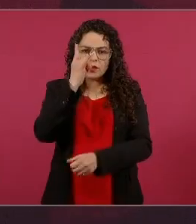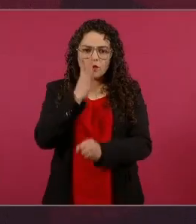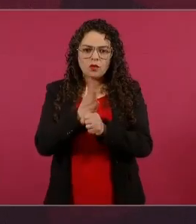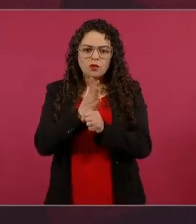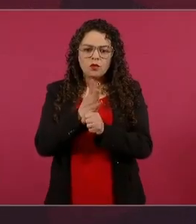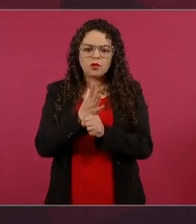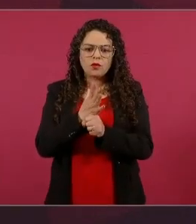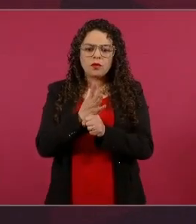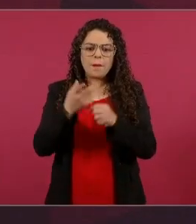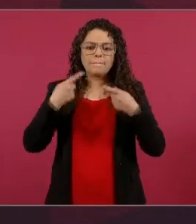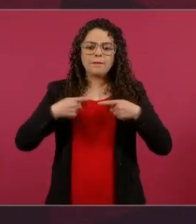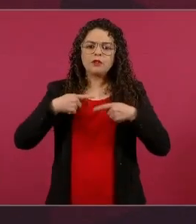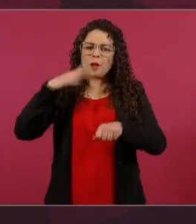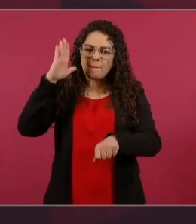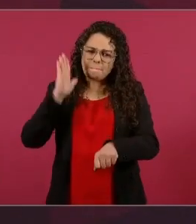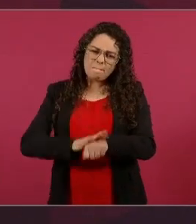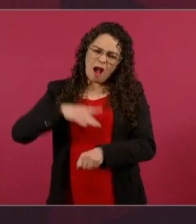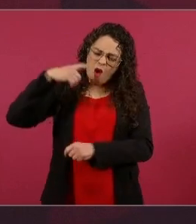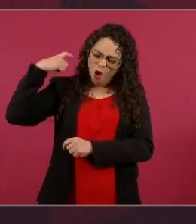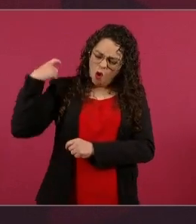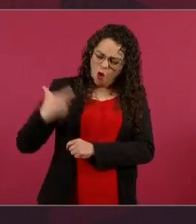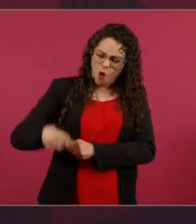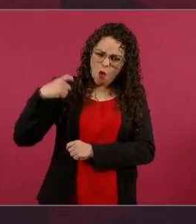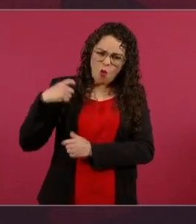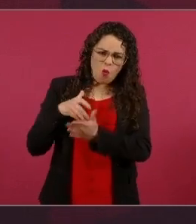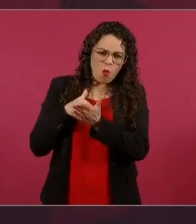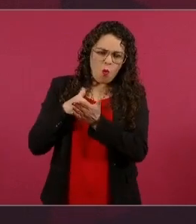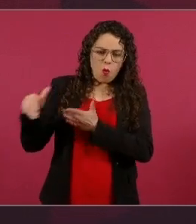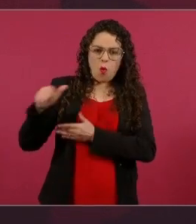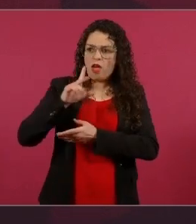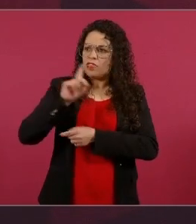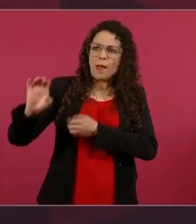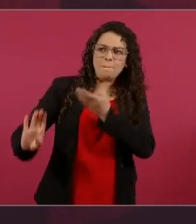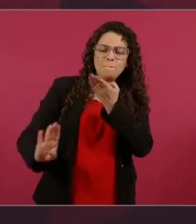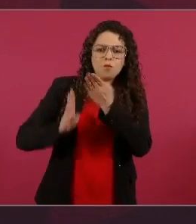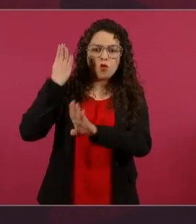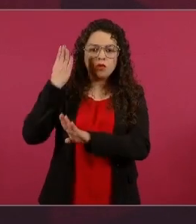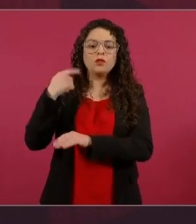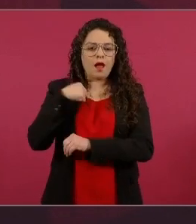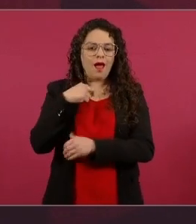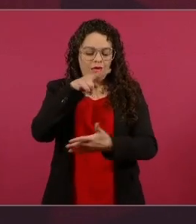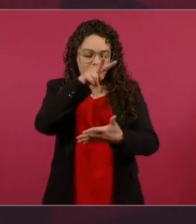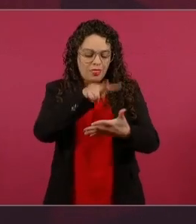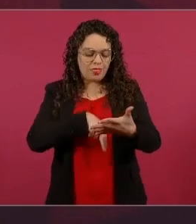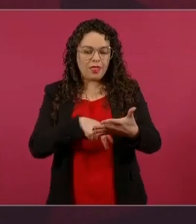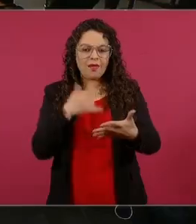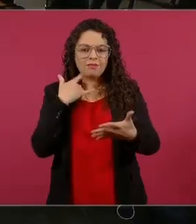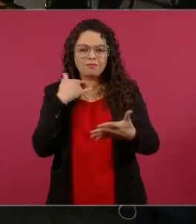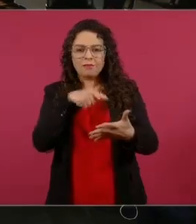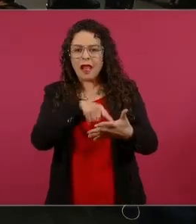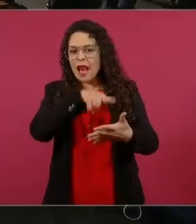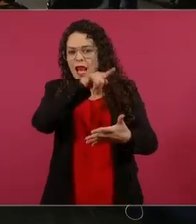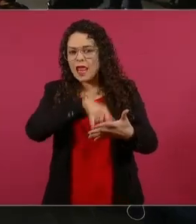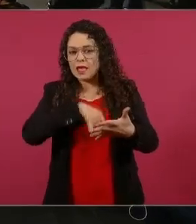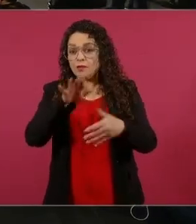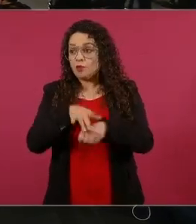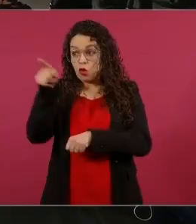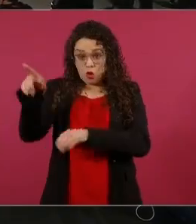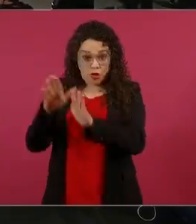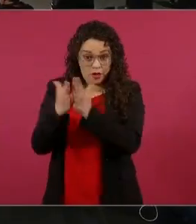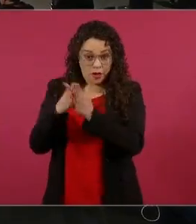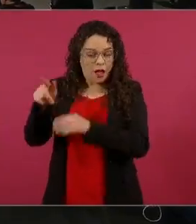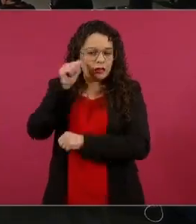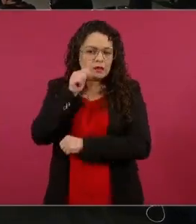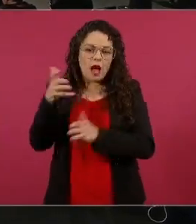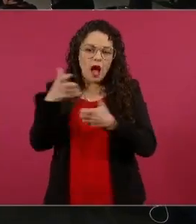hombres más ricos del mundo porque esa revista publica esa